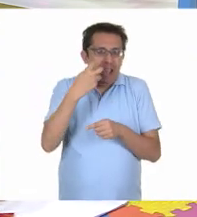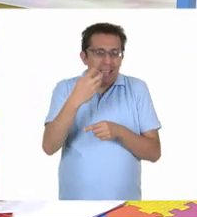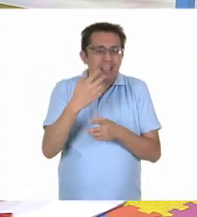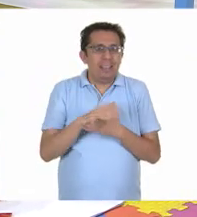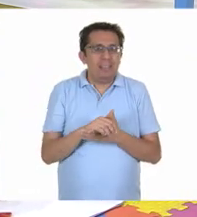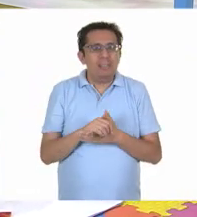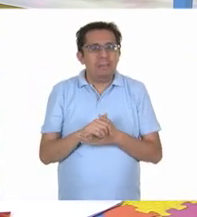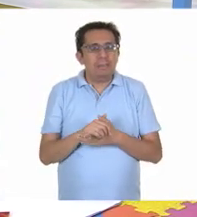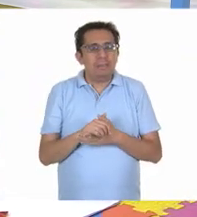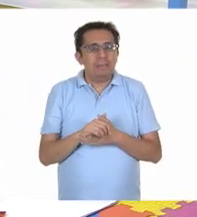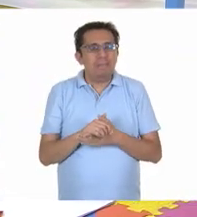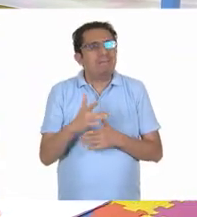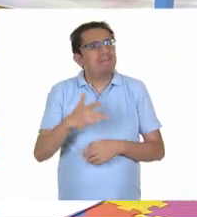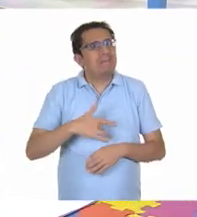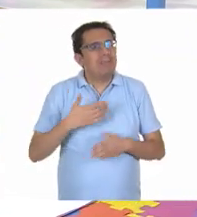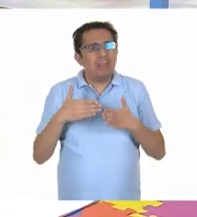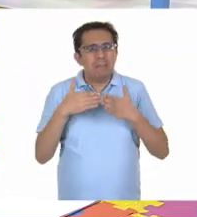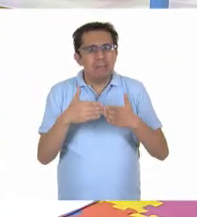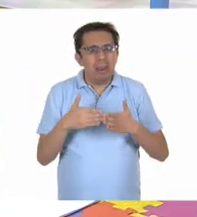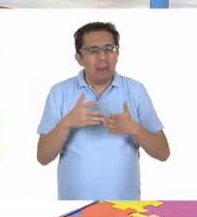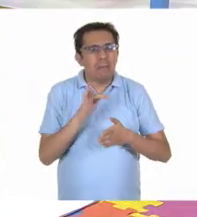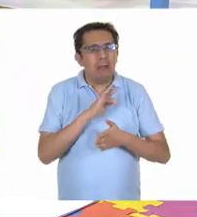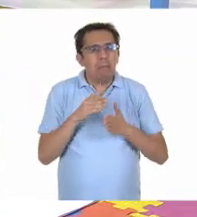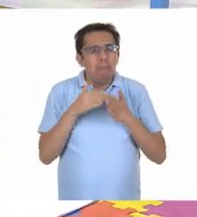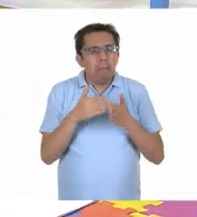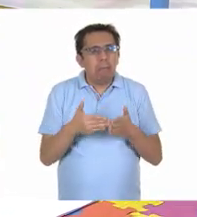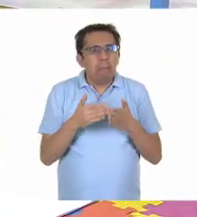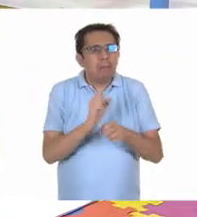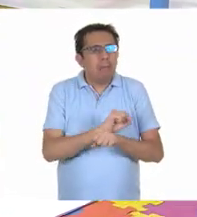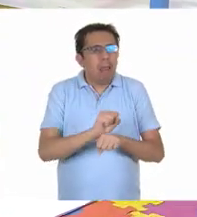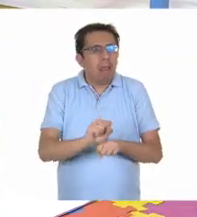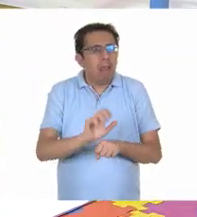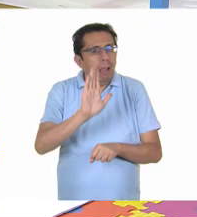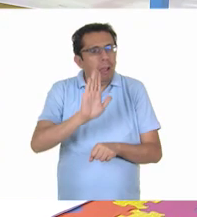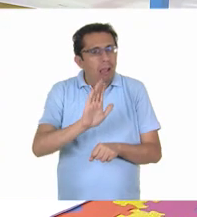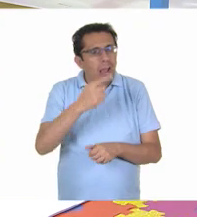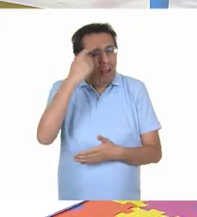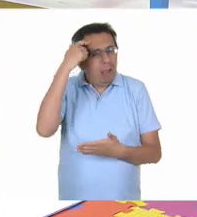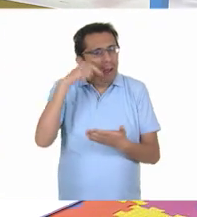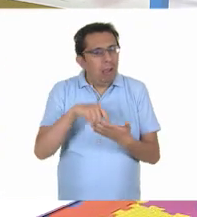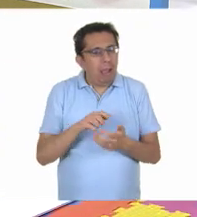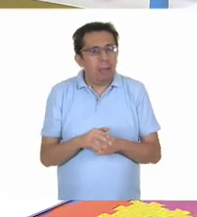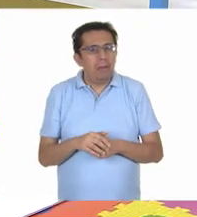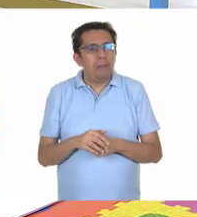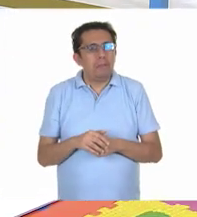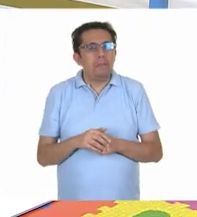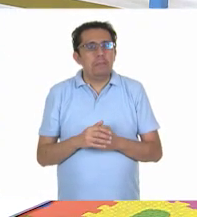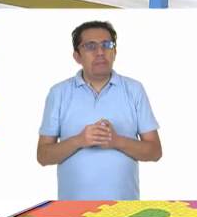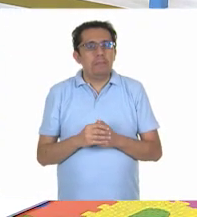un rectángulo. ¿Con un rectángulo? Rectángulo hacia arriba. Ajá, ándale. Siento que mi barco parece más una lancha.